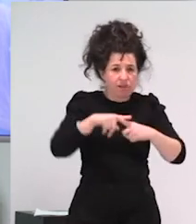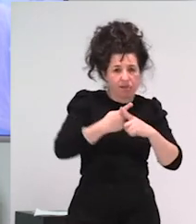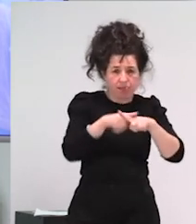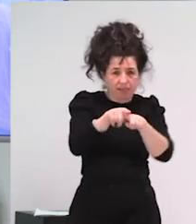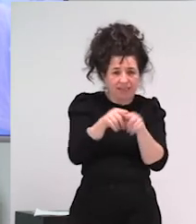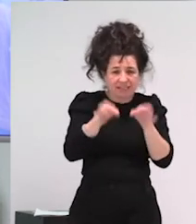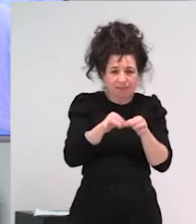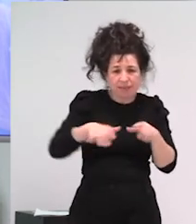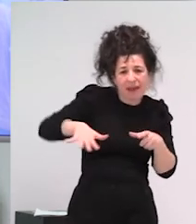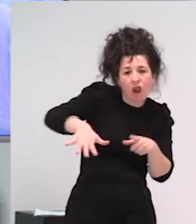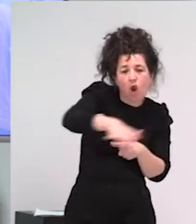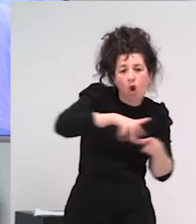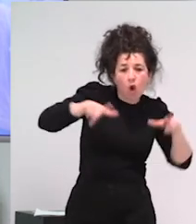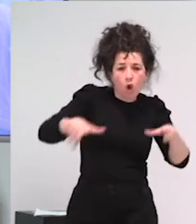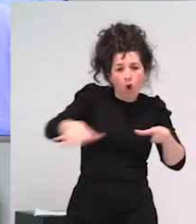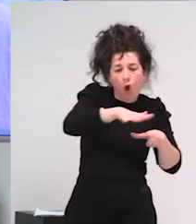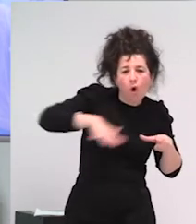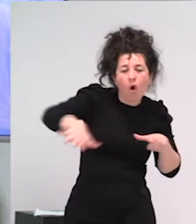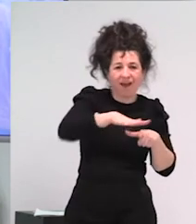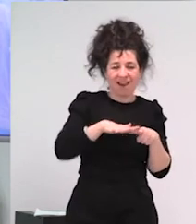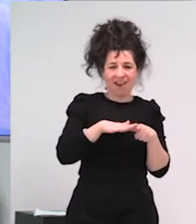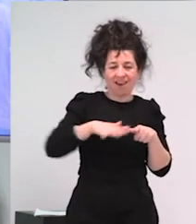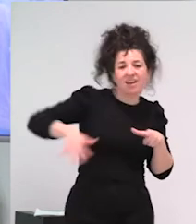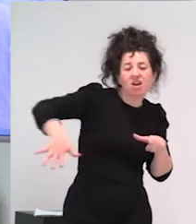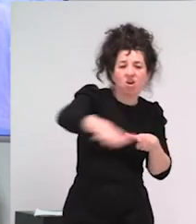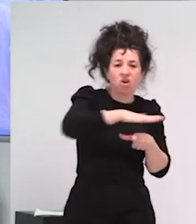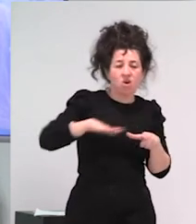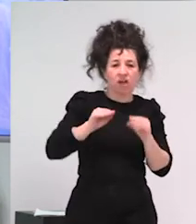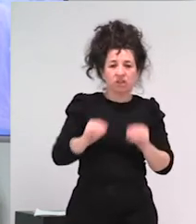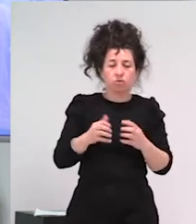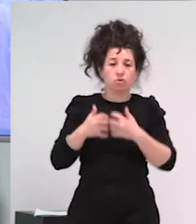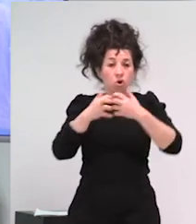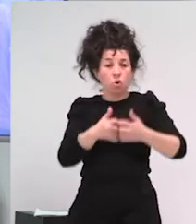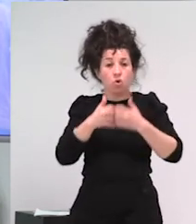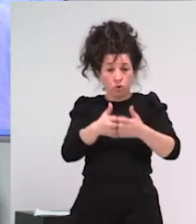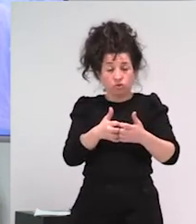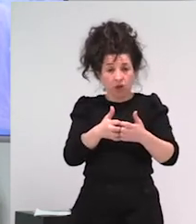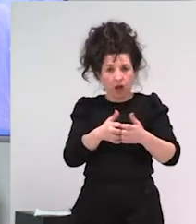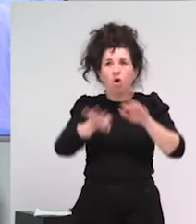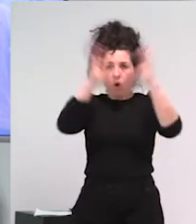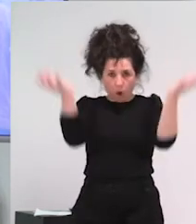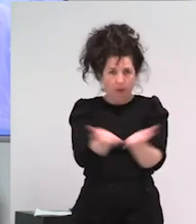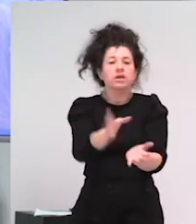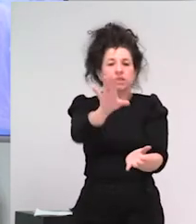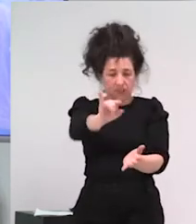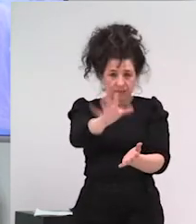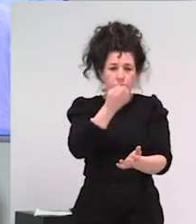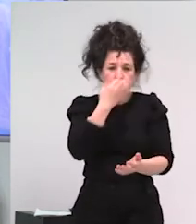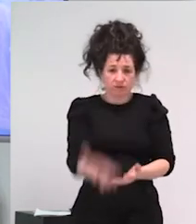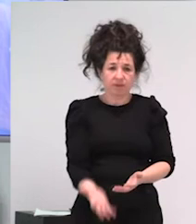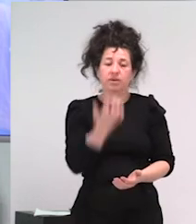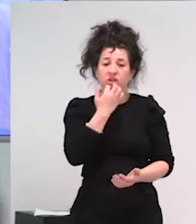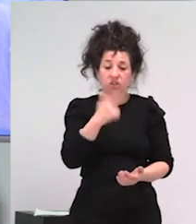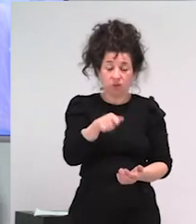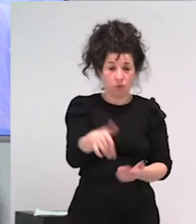nivel local, de entender que tu lucha tiene unas dimensiones globales impresionantes, sí, muy bien, pero si tú no tienes